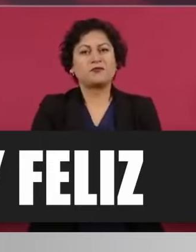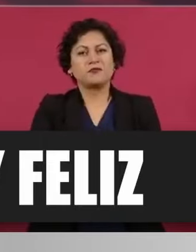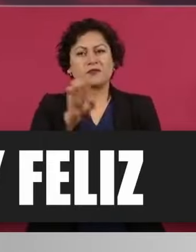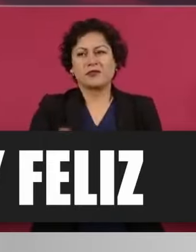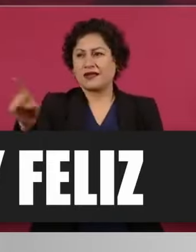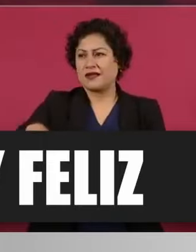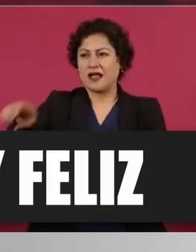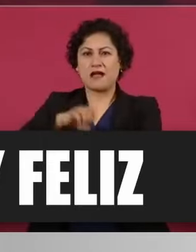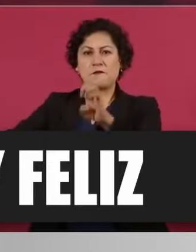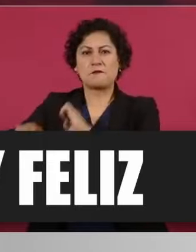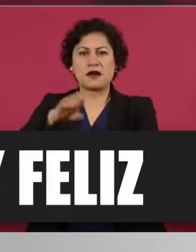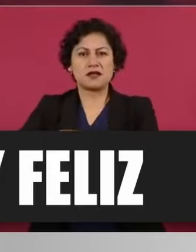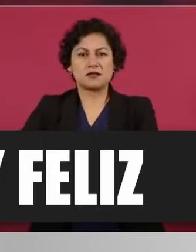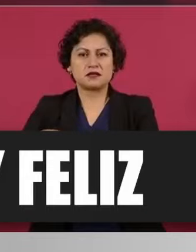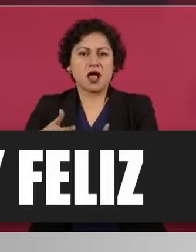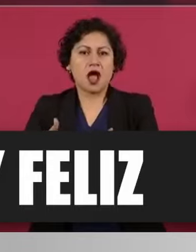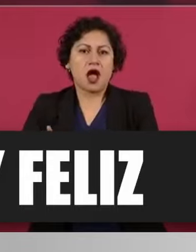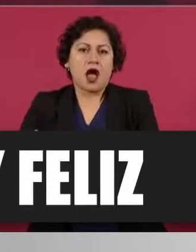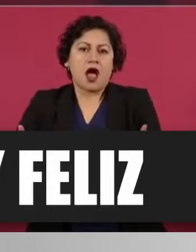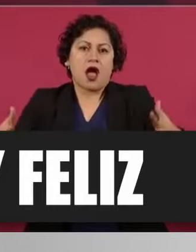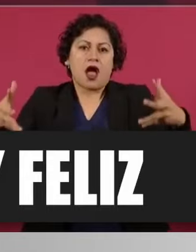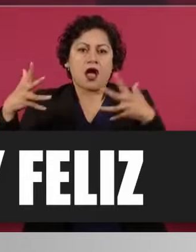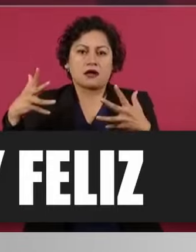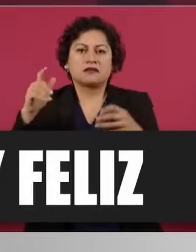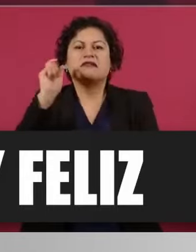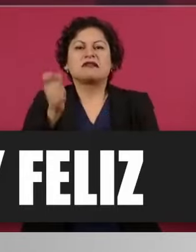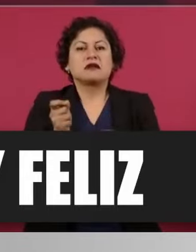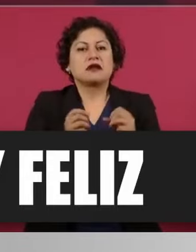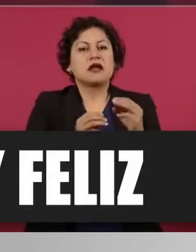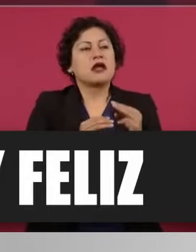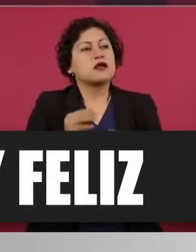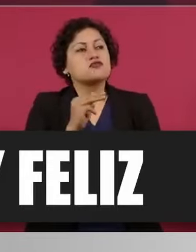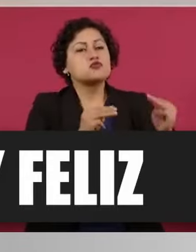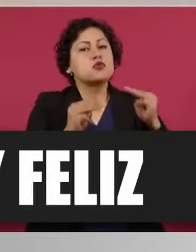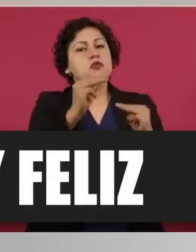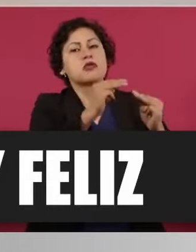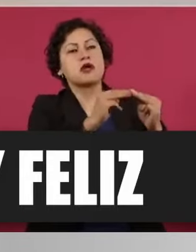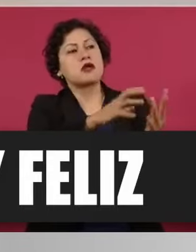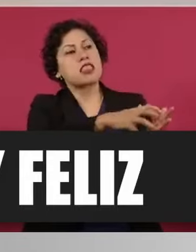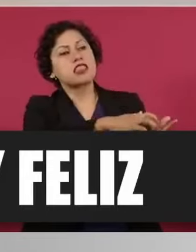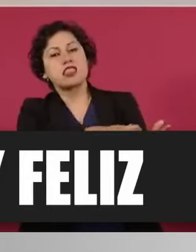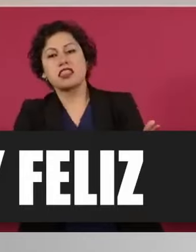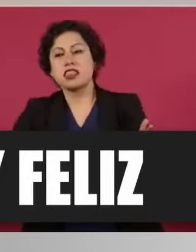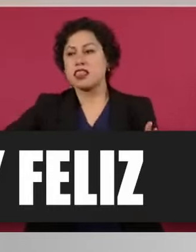los adefesios que construían, ¿no?, en ciudades bellas, de